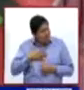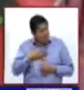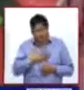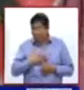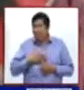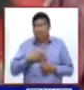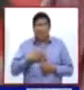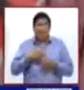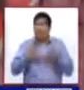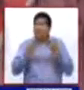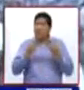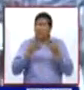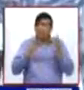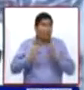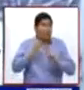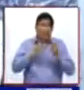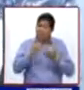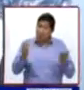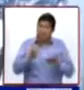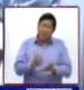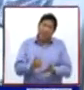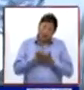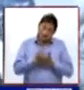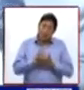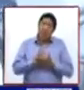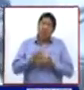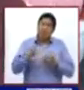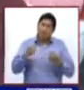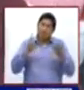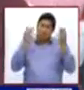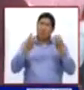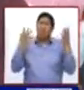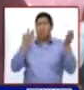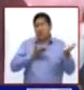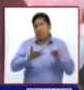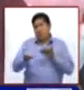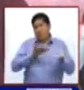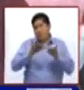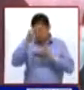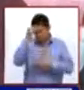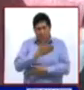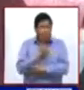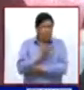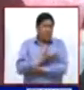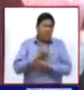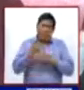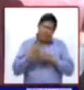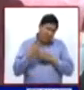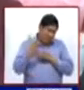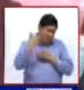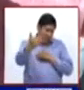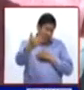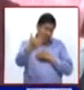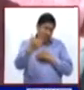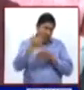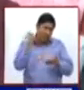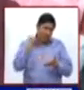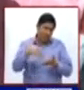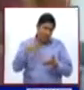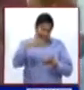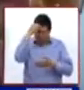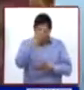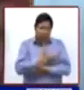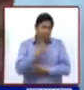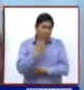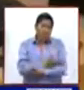estar bienvenido. Cualquier cosa, ayuda es para mí, me va a servir mucho para mis hijos. Voy a sacar adelante, voy a hacer estudiar a mis